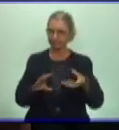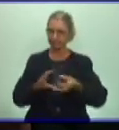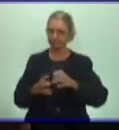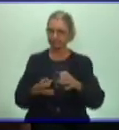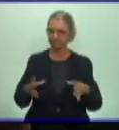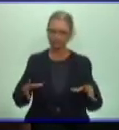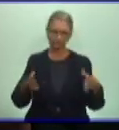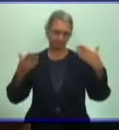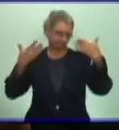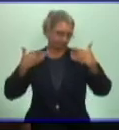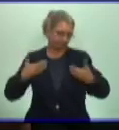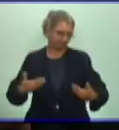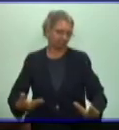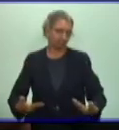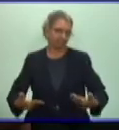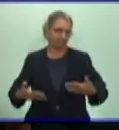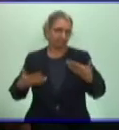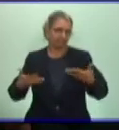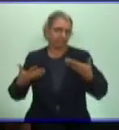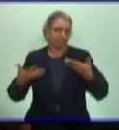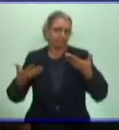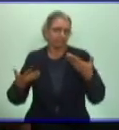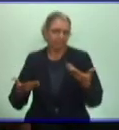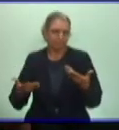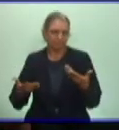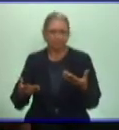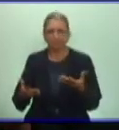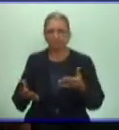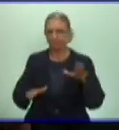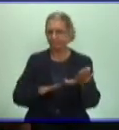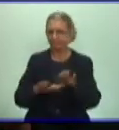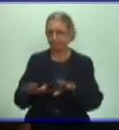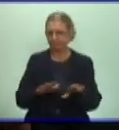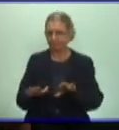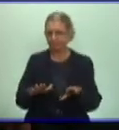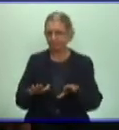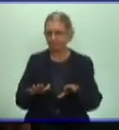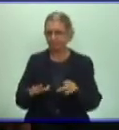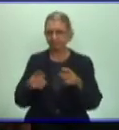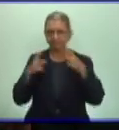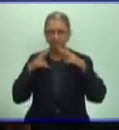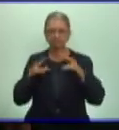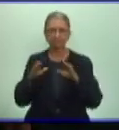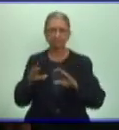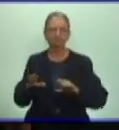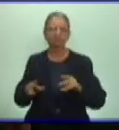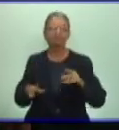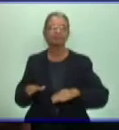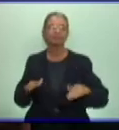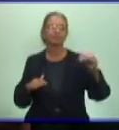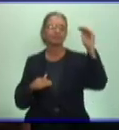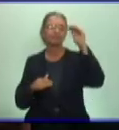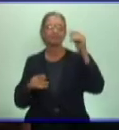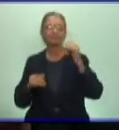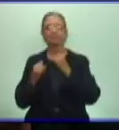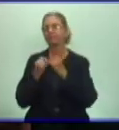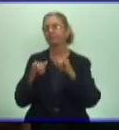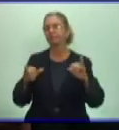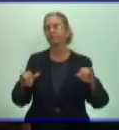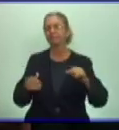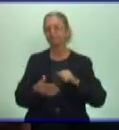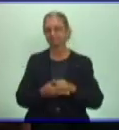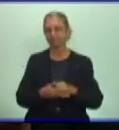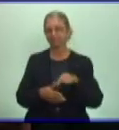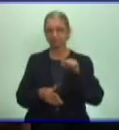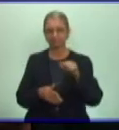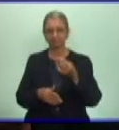presentar o vivir y estar preparado para una vida adulta e independiente? Esta es una de las cuestiones